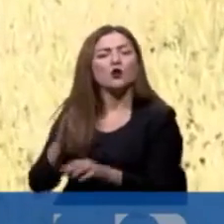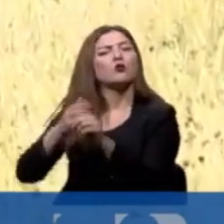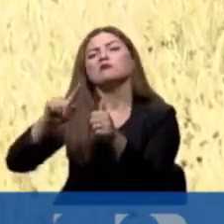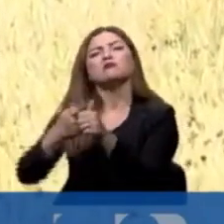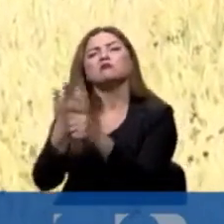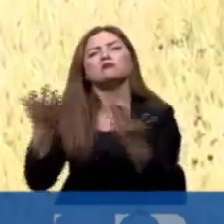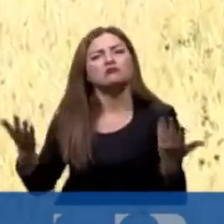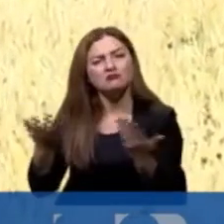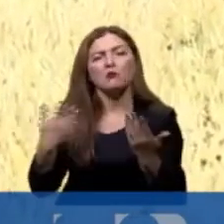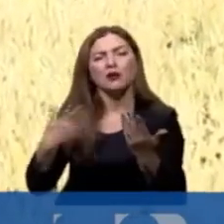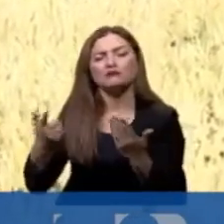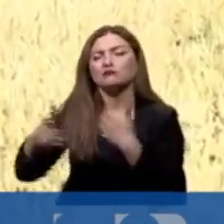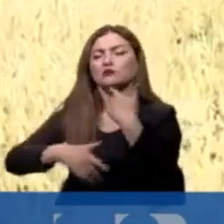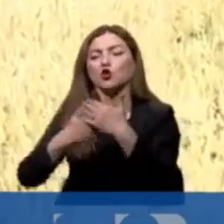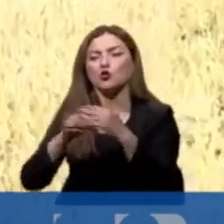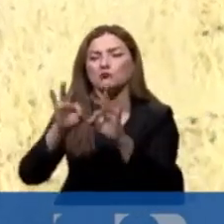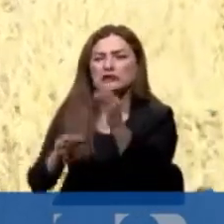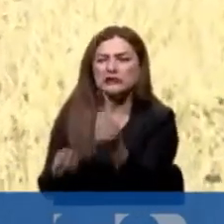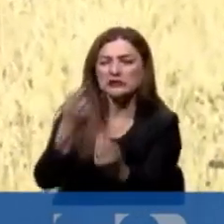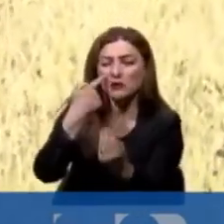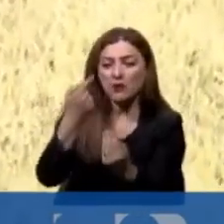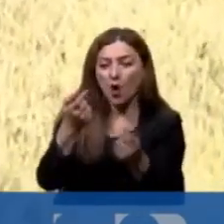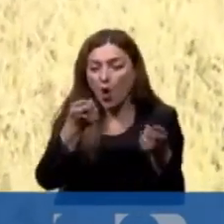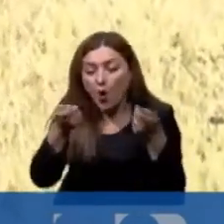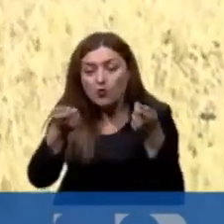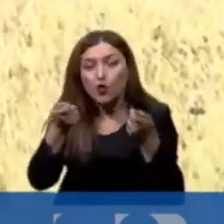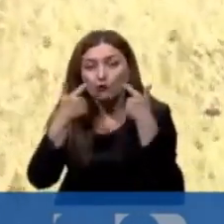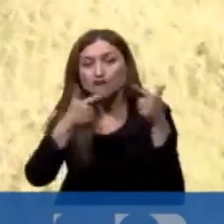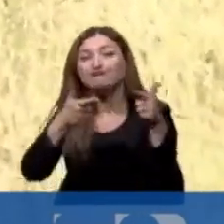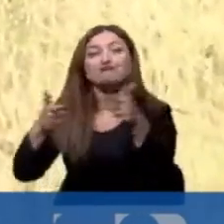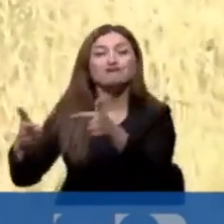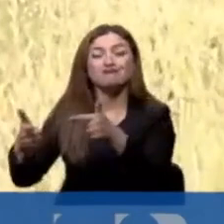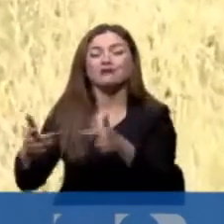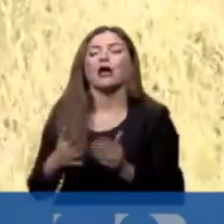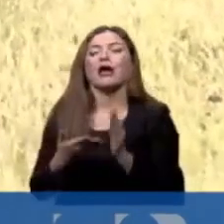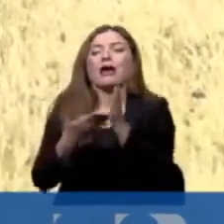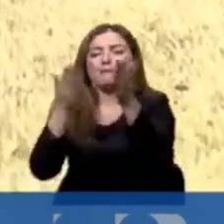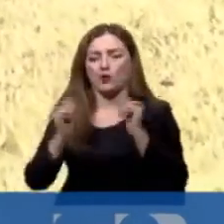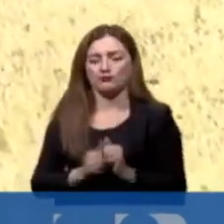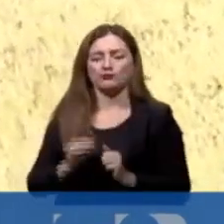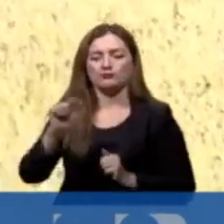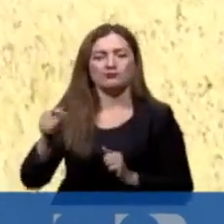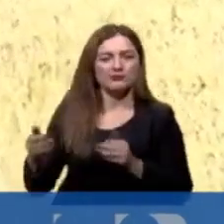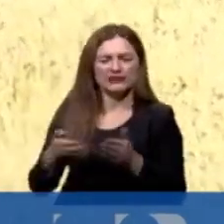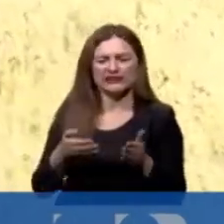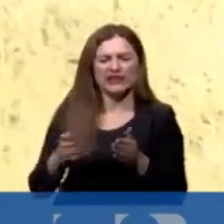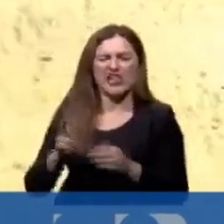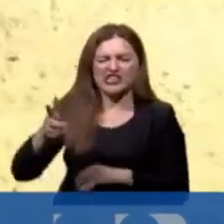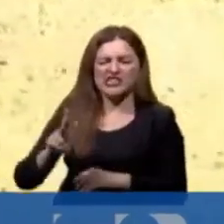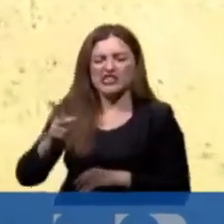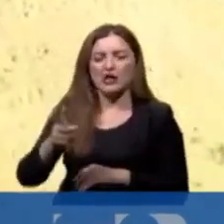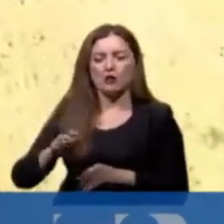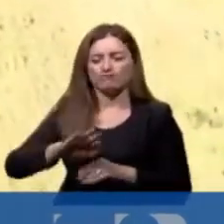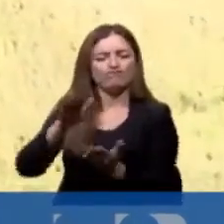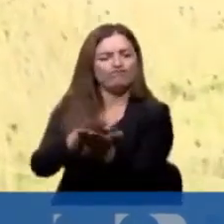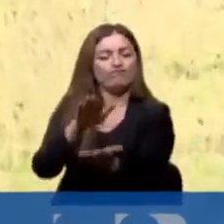las líneas cortafuegos habilitadas son permitir el paso de la maquinaria, por ejemplo, del cuerpo de bomberos para que